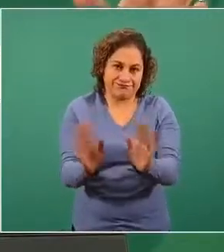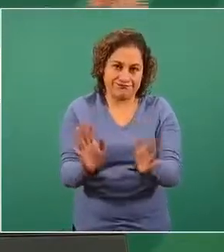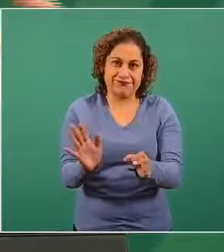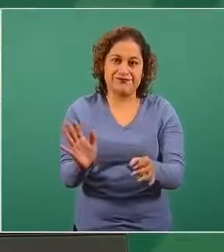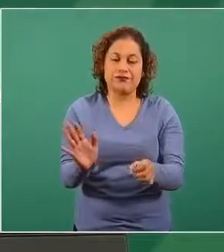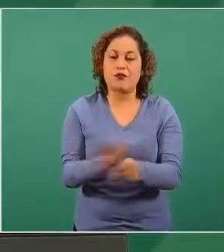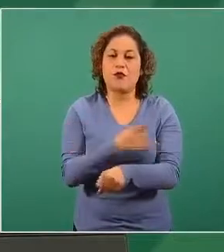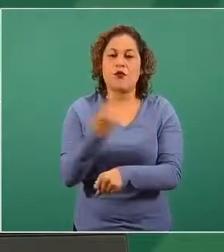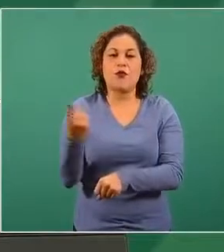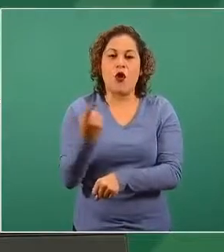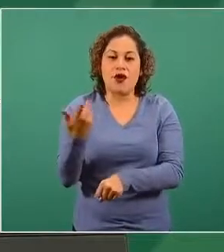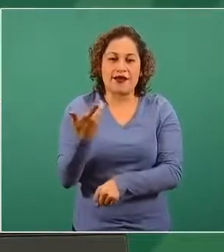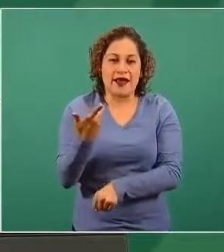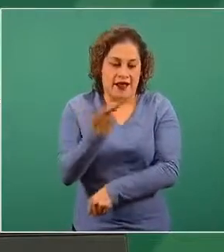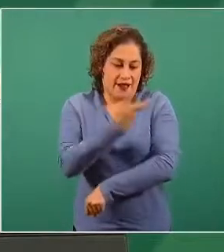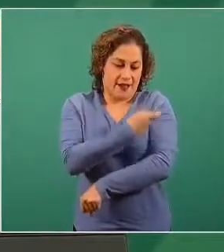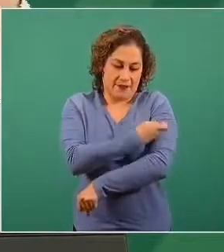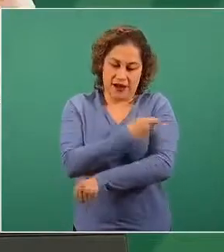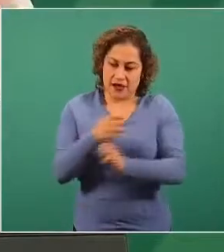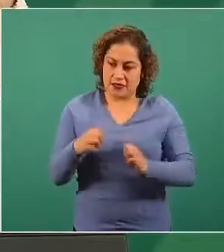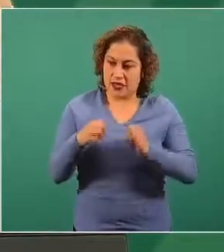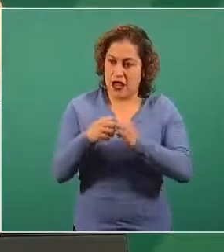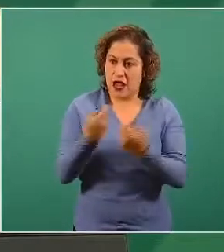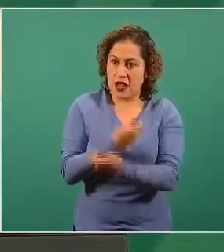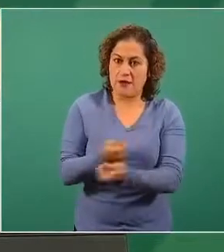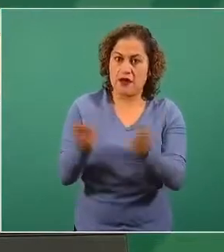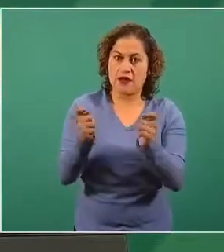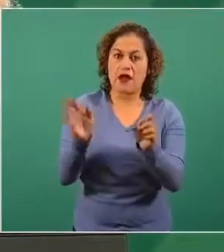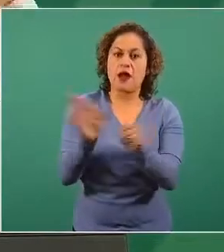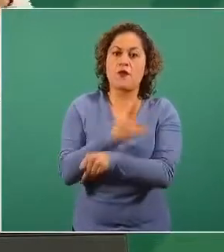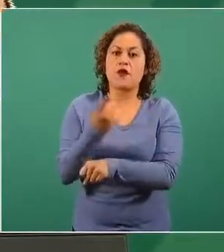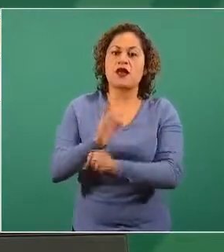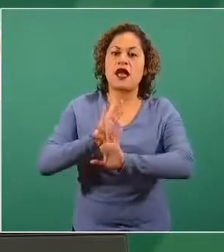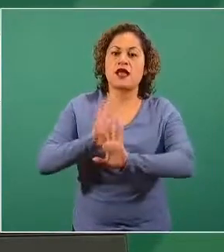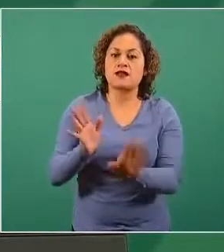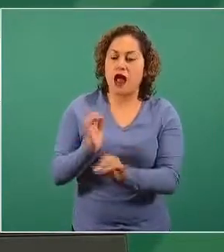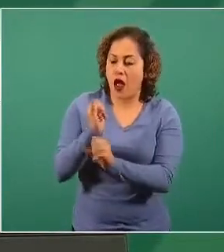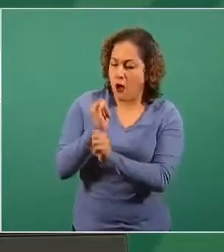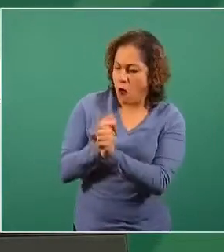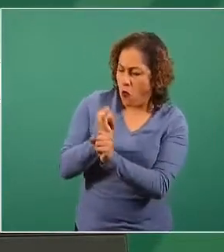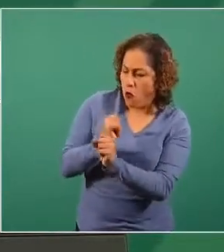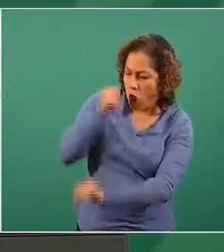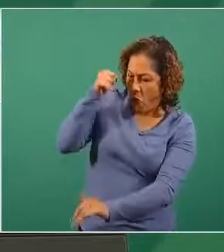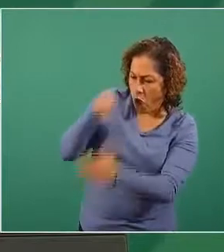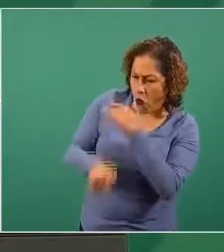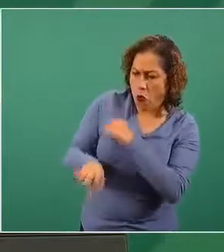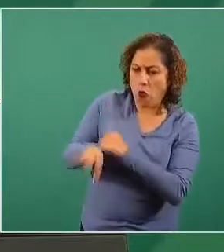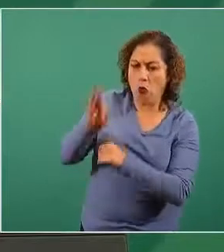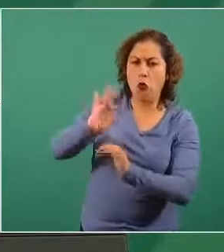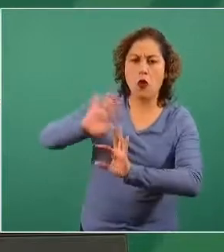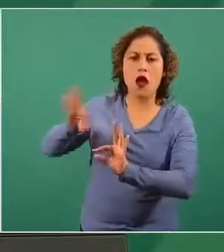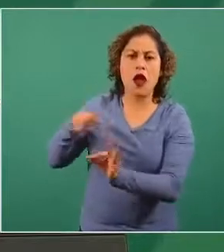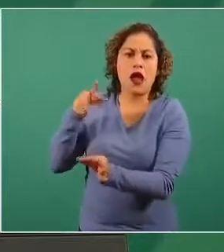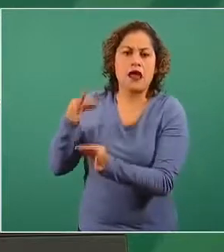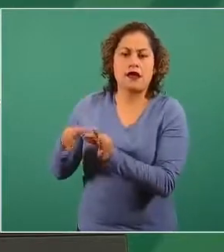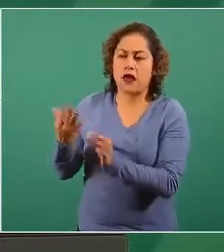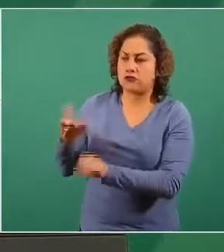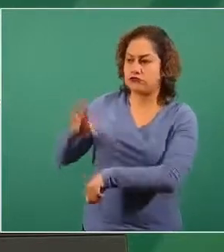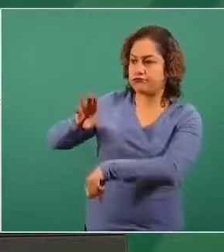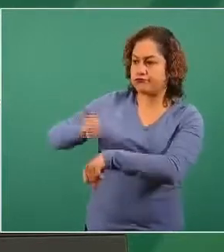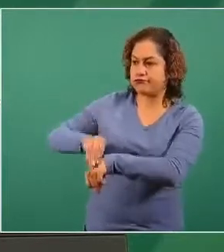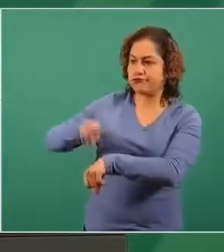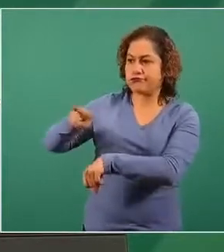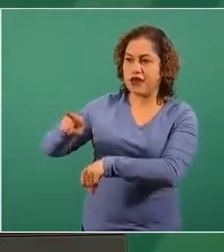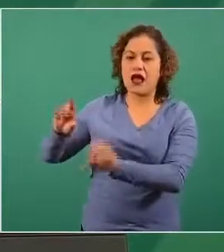el bagaje científico para poderlo comercializar y lo que se solicita es una licencia